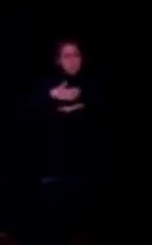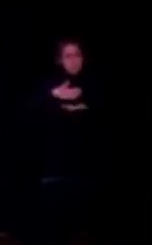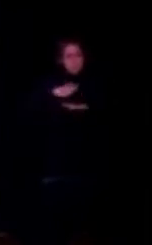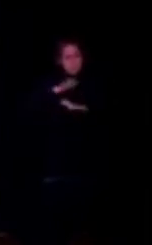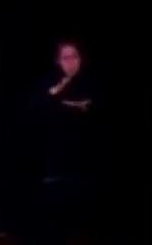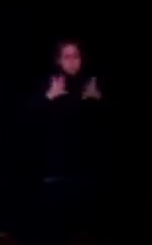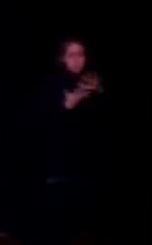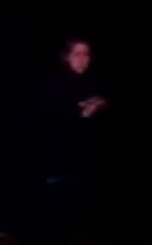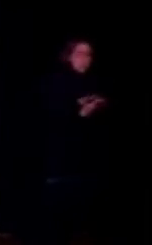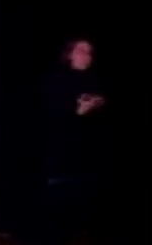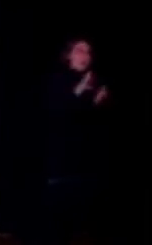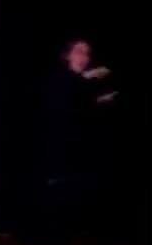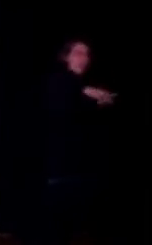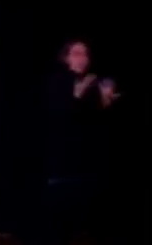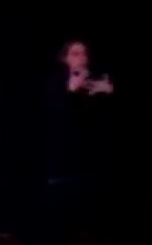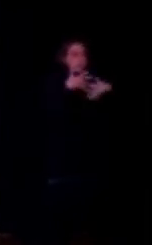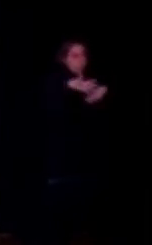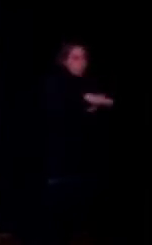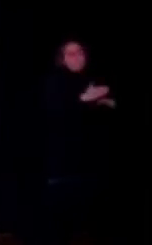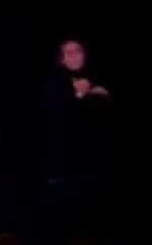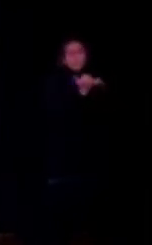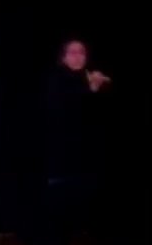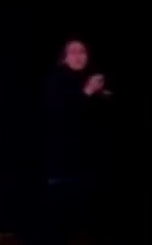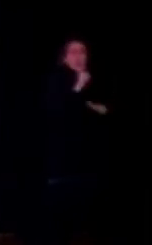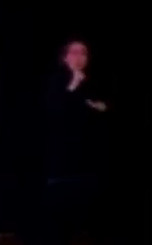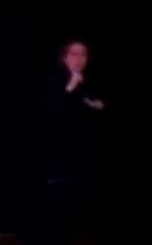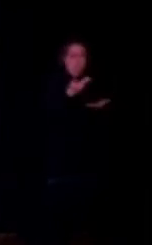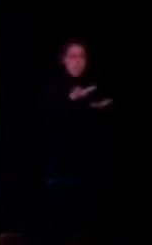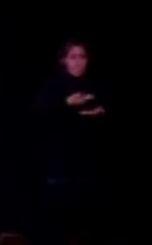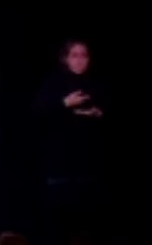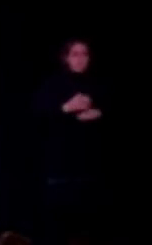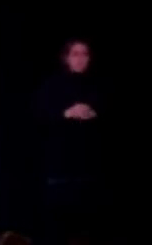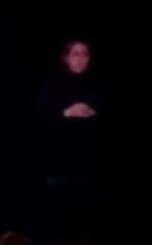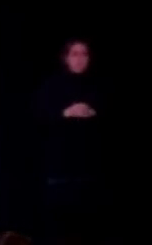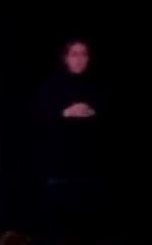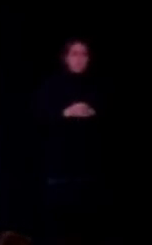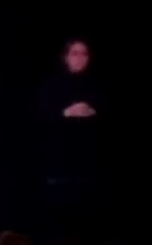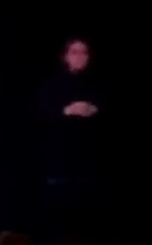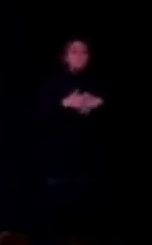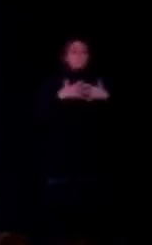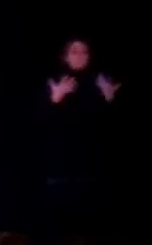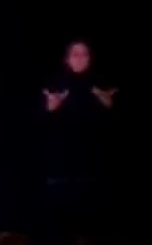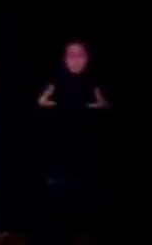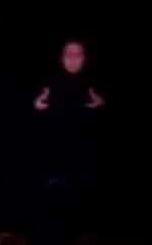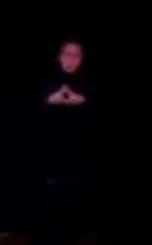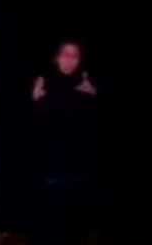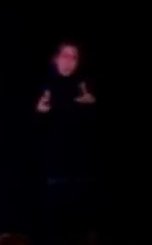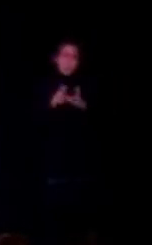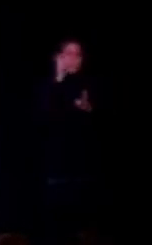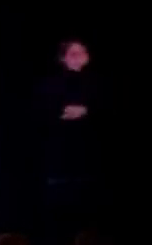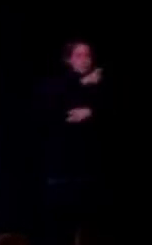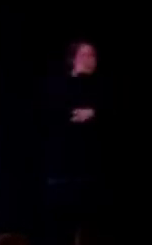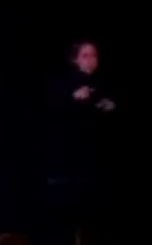el aprendizaje 9 es que hay que estar con ojos y oídos bien abiertos para entablar un diálogo con la sociedad los enseñantes las